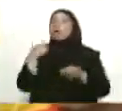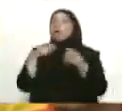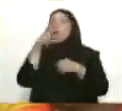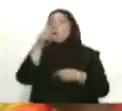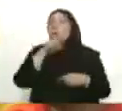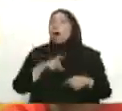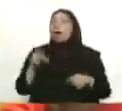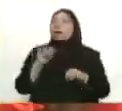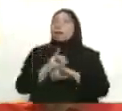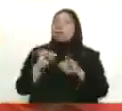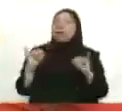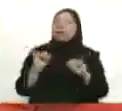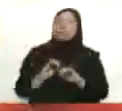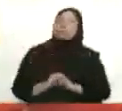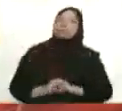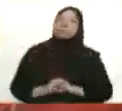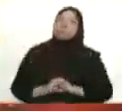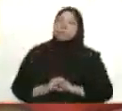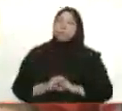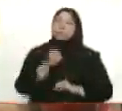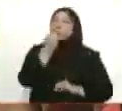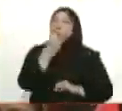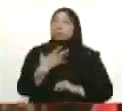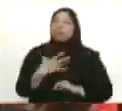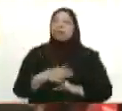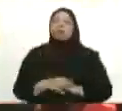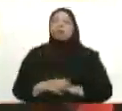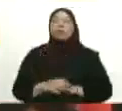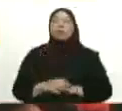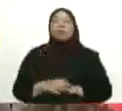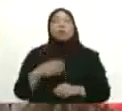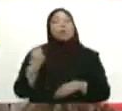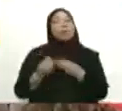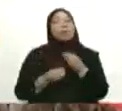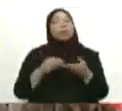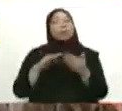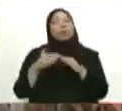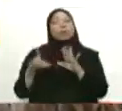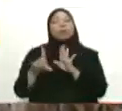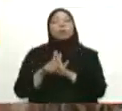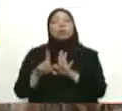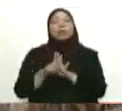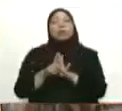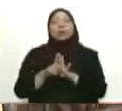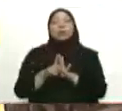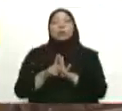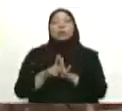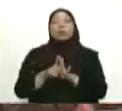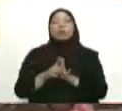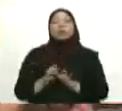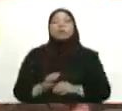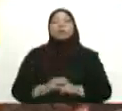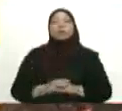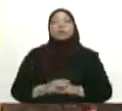de Miranda muy bien comunas Ladys Velázquez